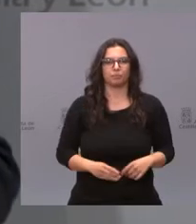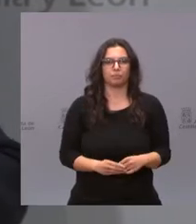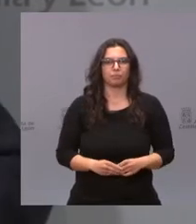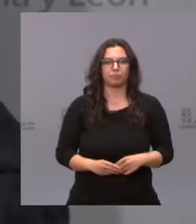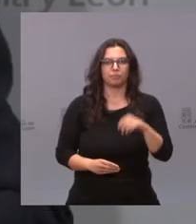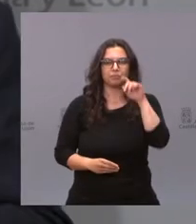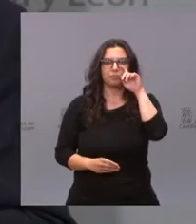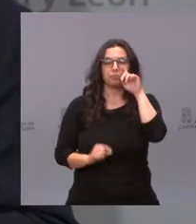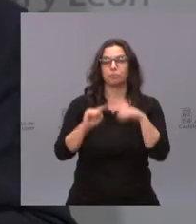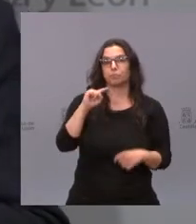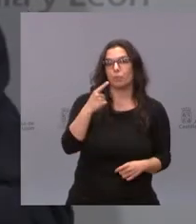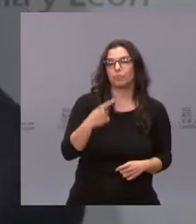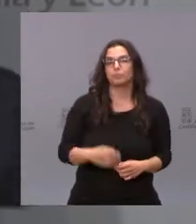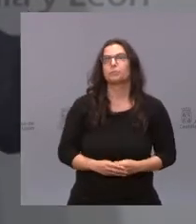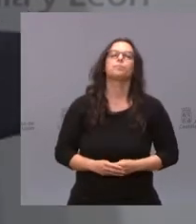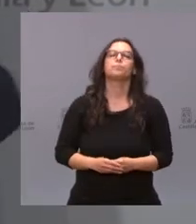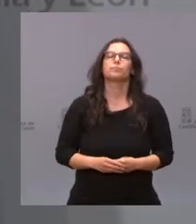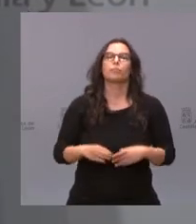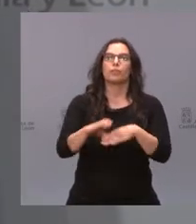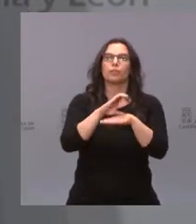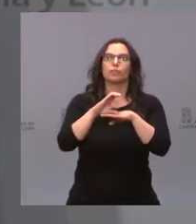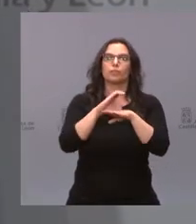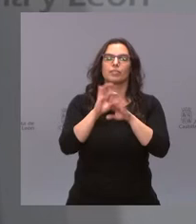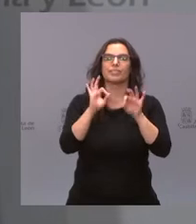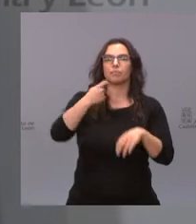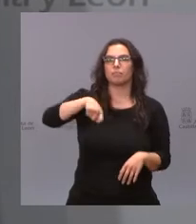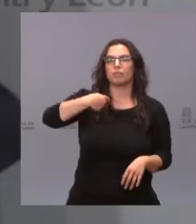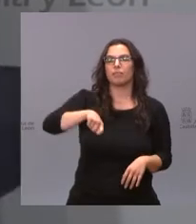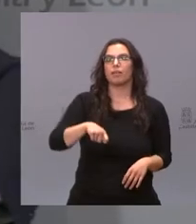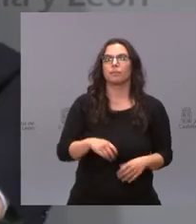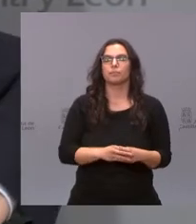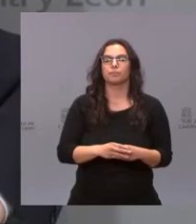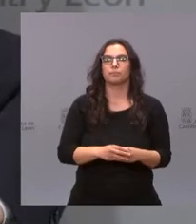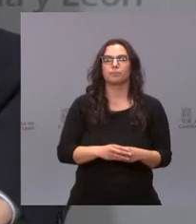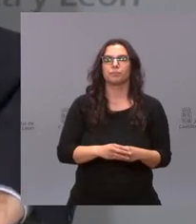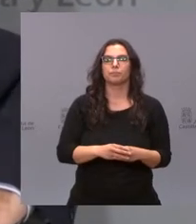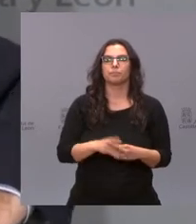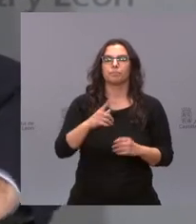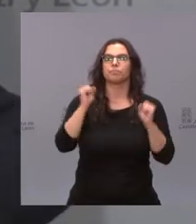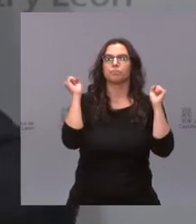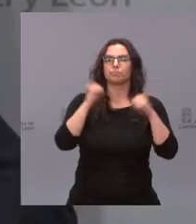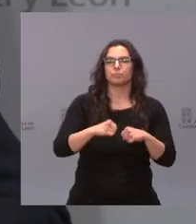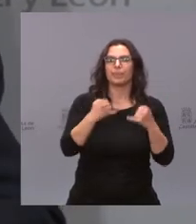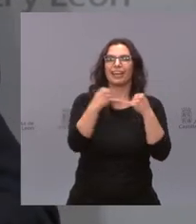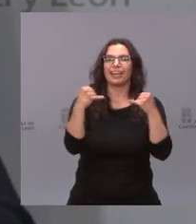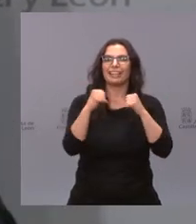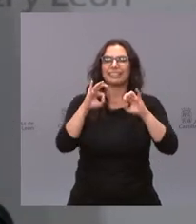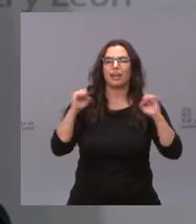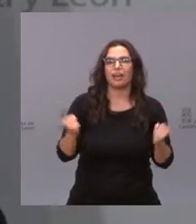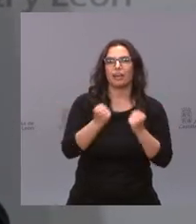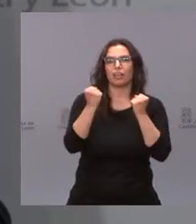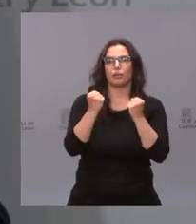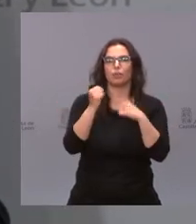En primer lugar, la Consejería de Presidencia presenta para su aprobación los ejes de acción para